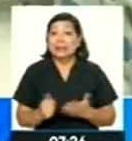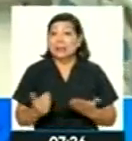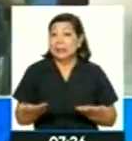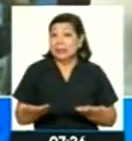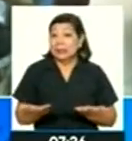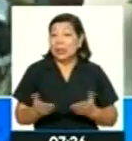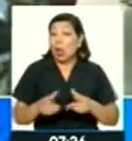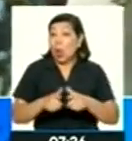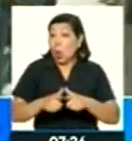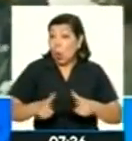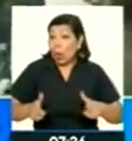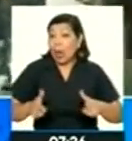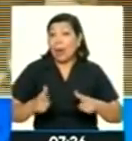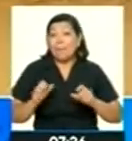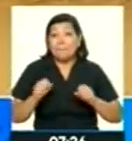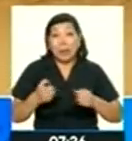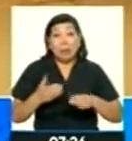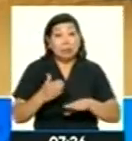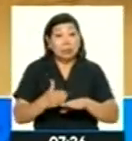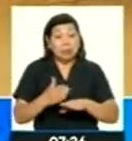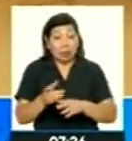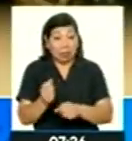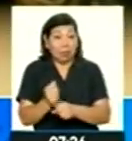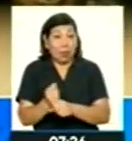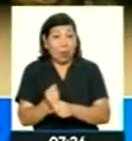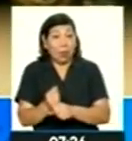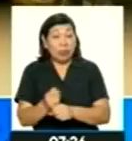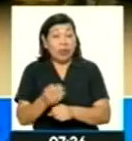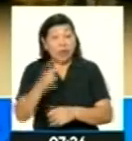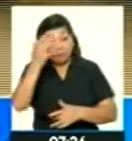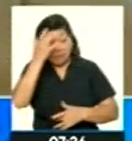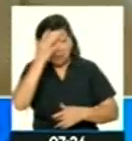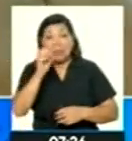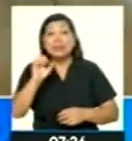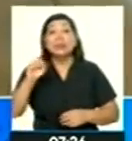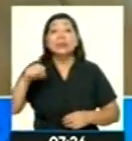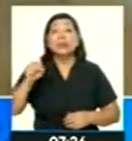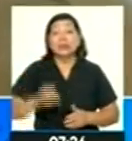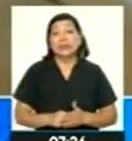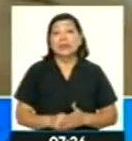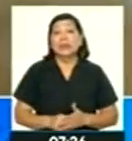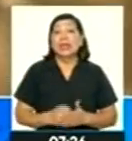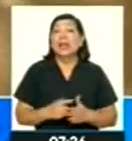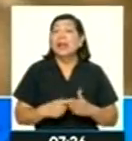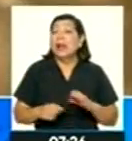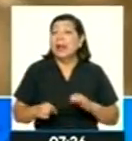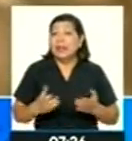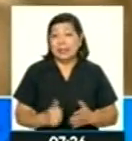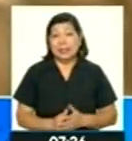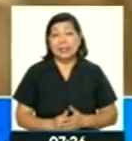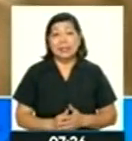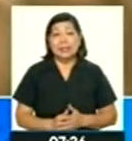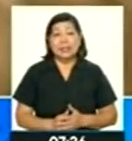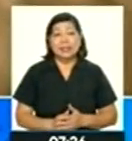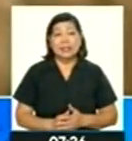de local, de espacio para desarrollar esta labor? Usualmente lo que se hace es